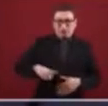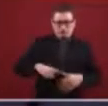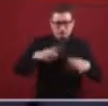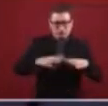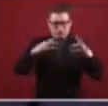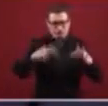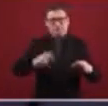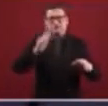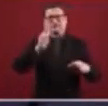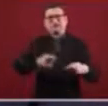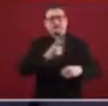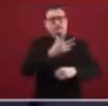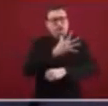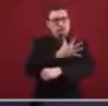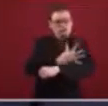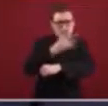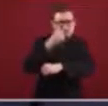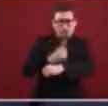honesto,